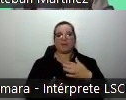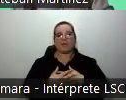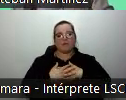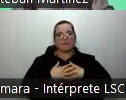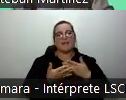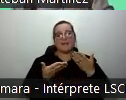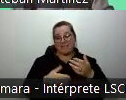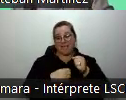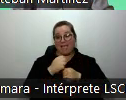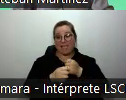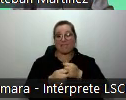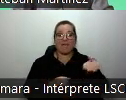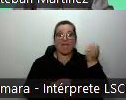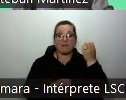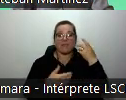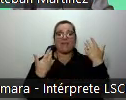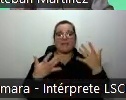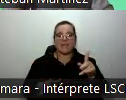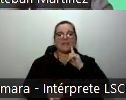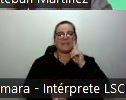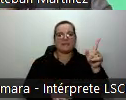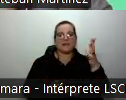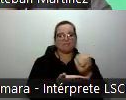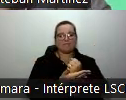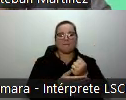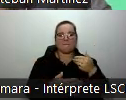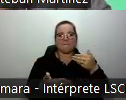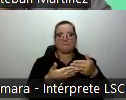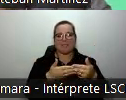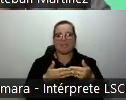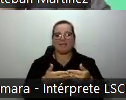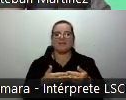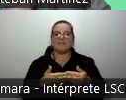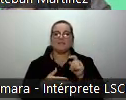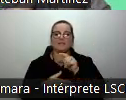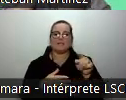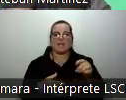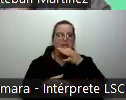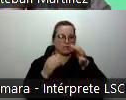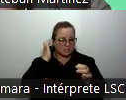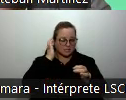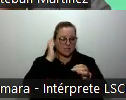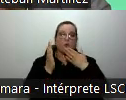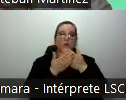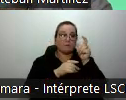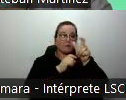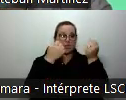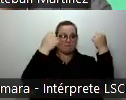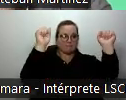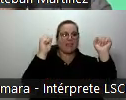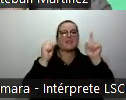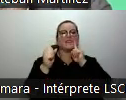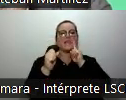año depende de Quiénes ya lograron esa meta hay un dicho que dice el éxito de ha es cuando definas tu